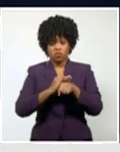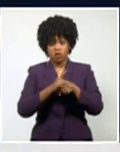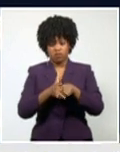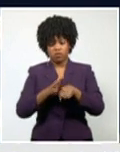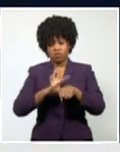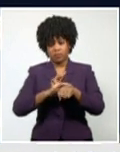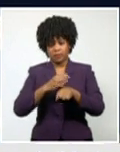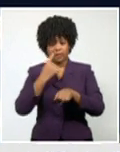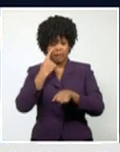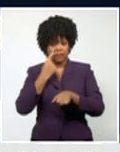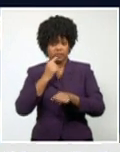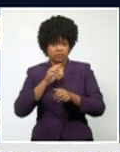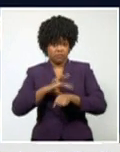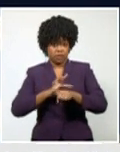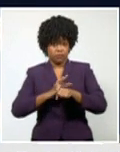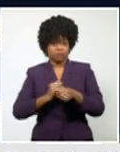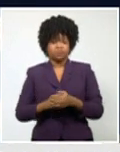la COVID-19,